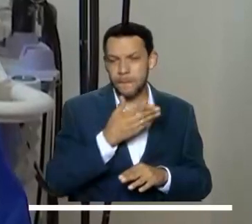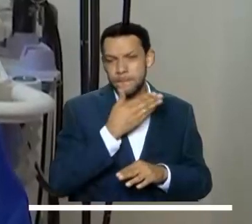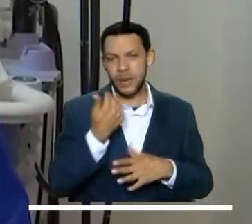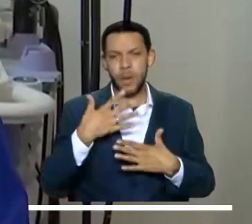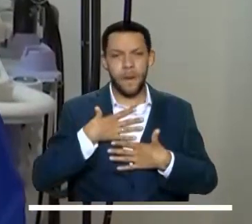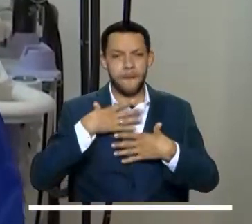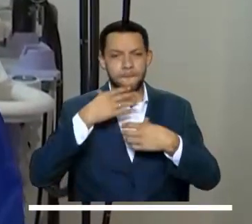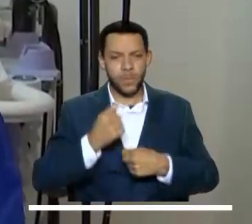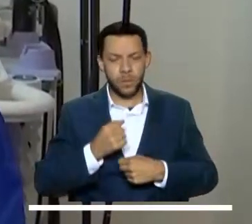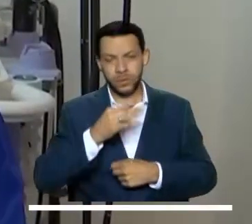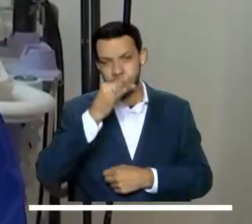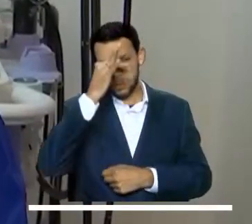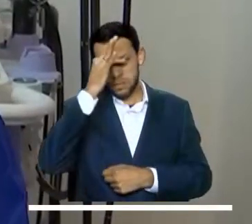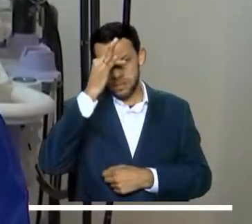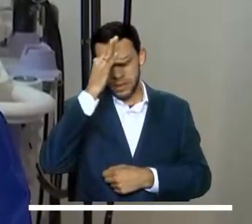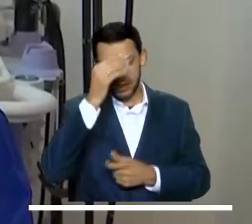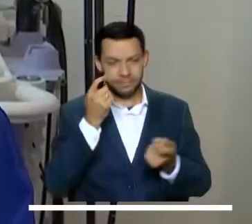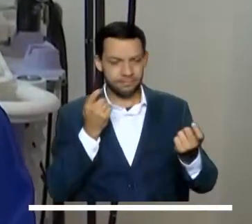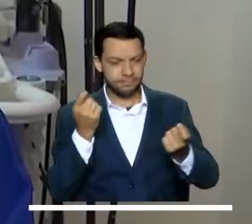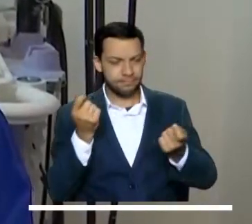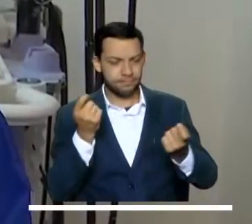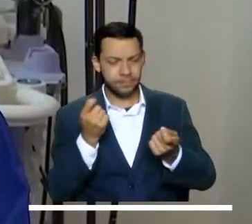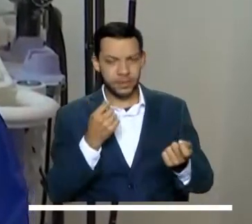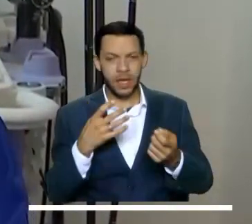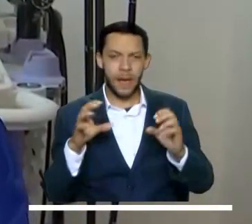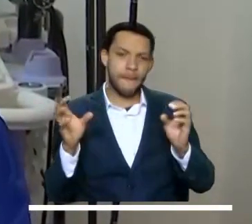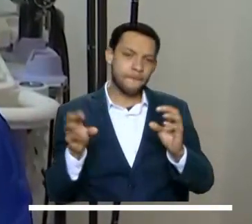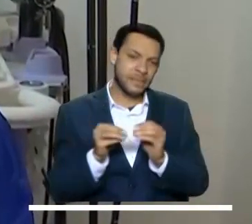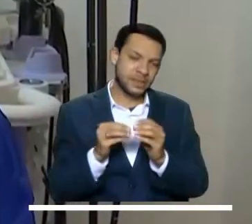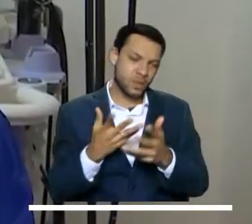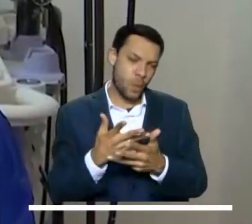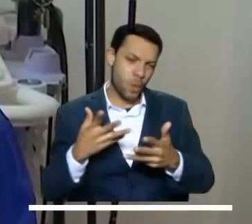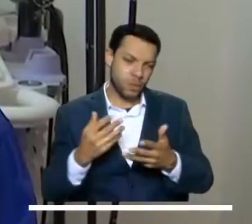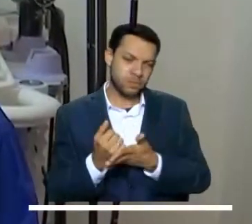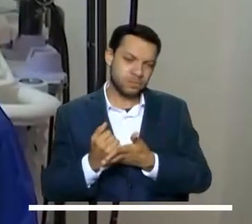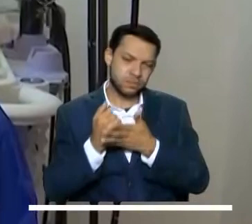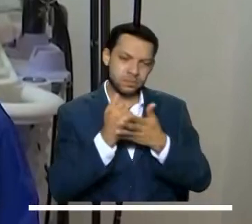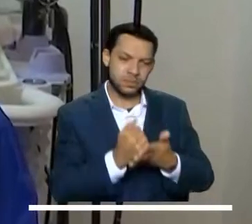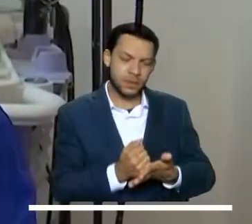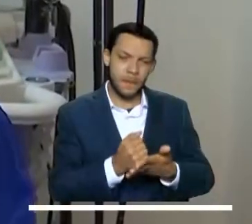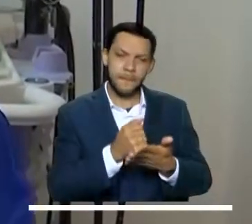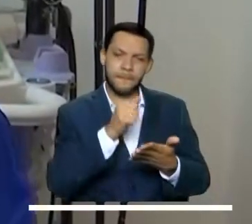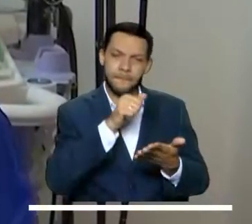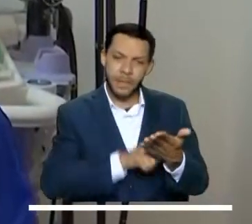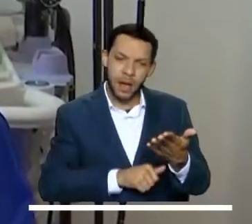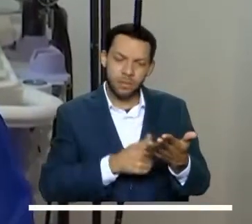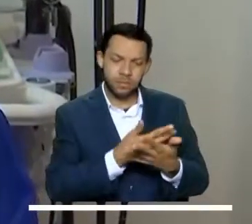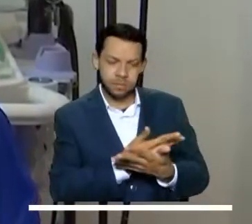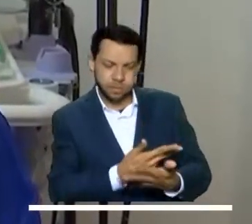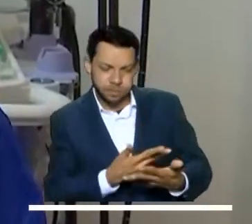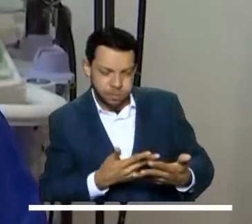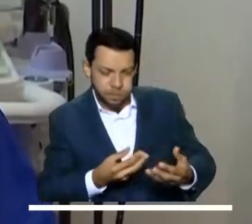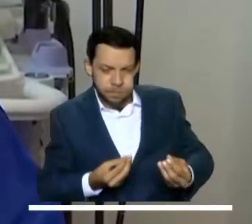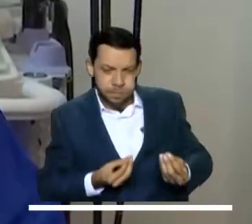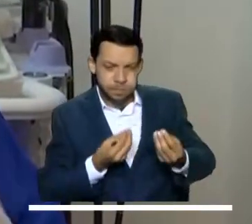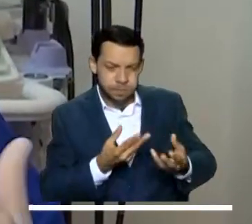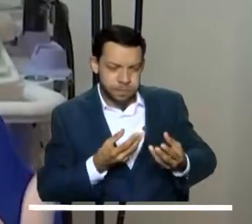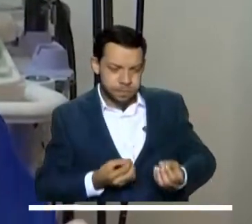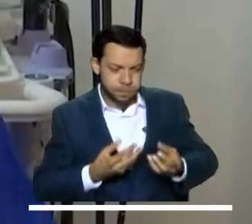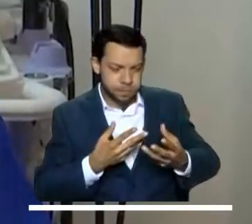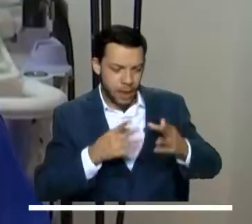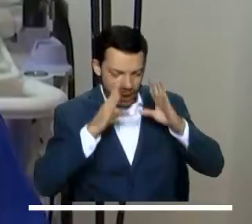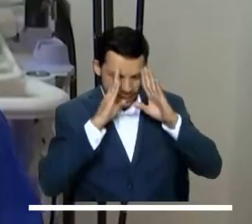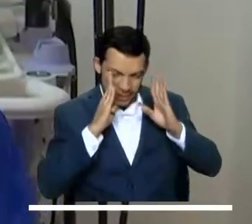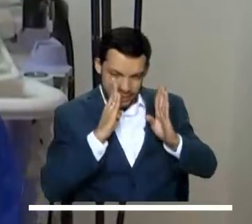tengamos el apoyo de unidades de cuidado intensivo o de unidades de quirófanos y de urgencias para atender cualquier